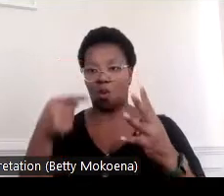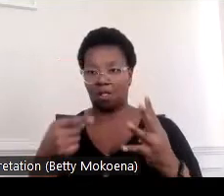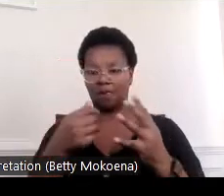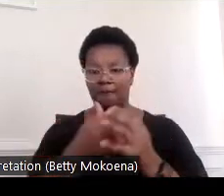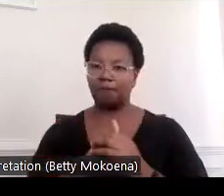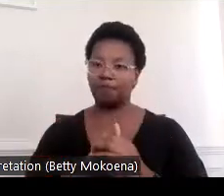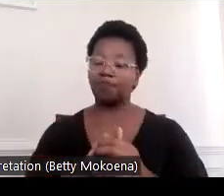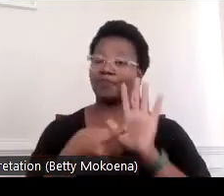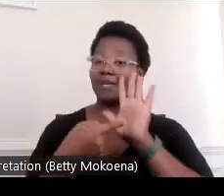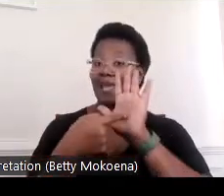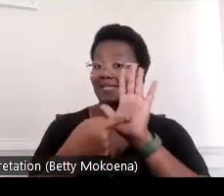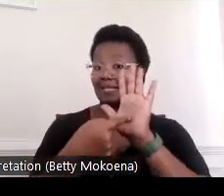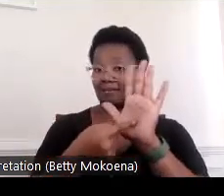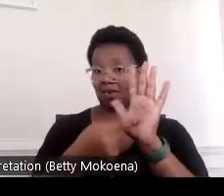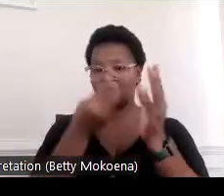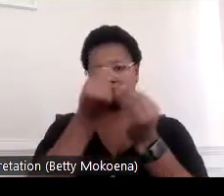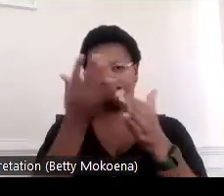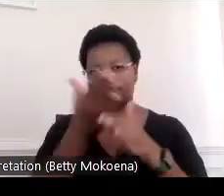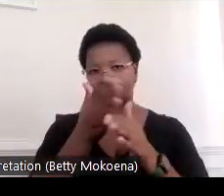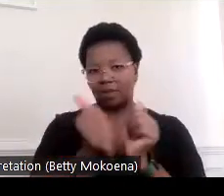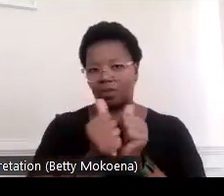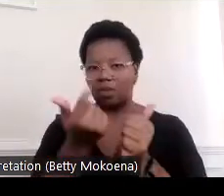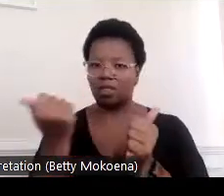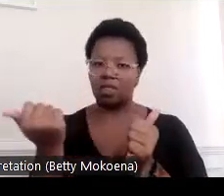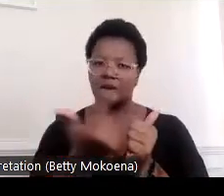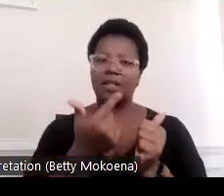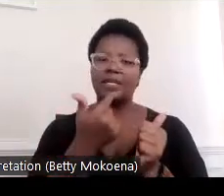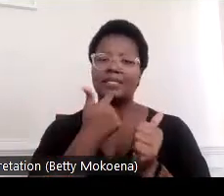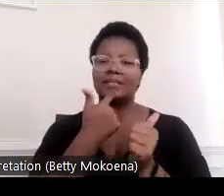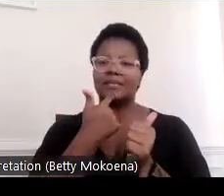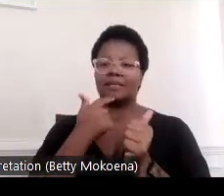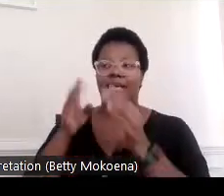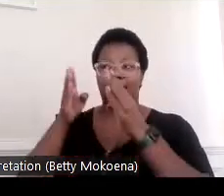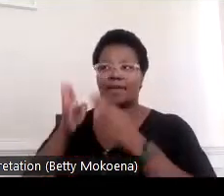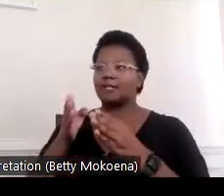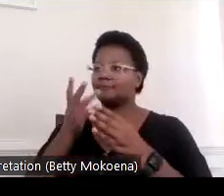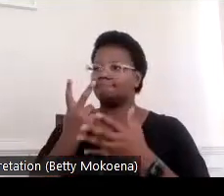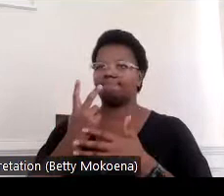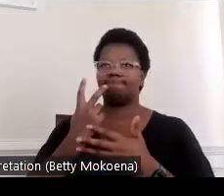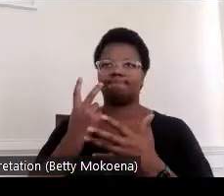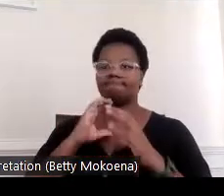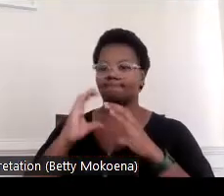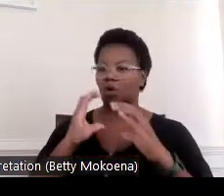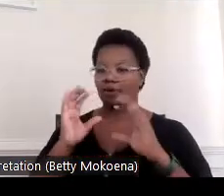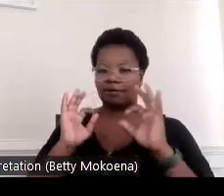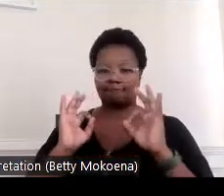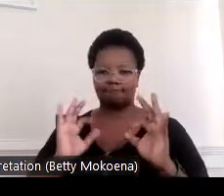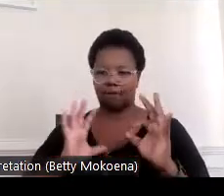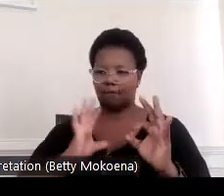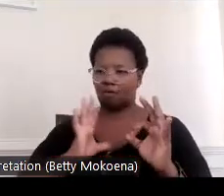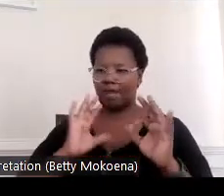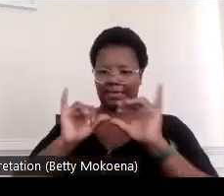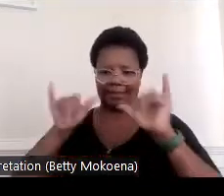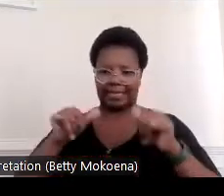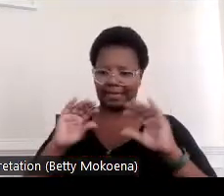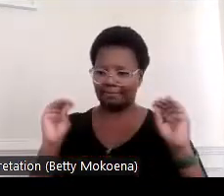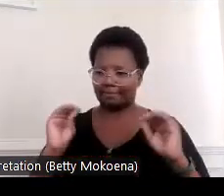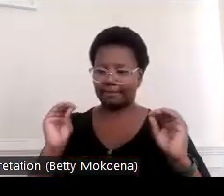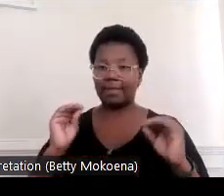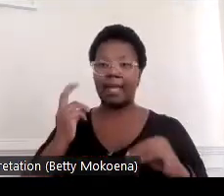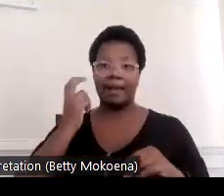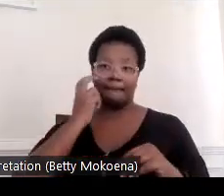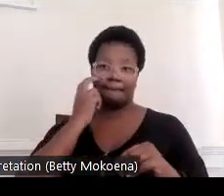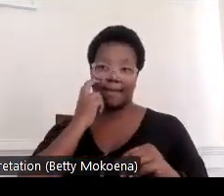persona lograr sus metas por ejemplo yo trabajo con alguien que era no verbal no tenía un sistema de comunicación